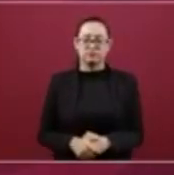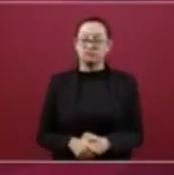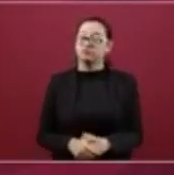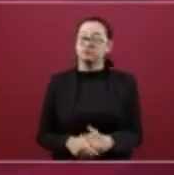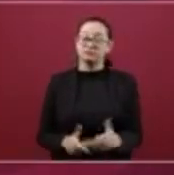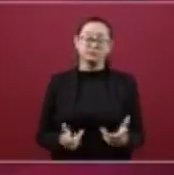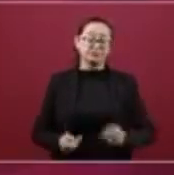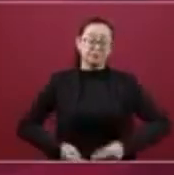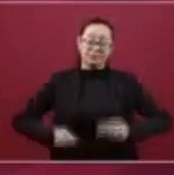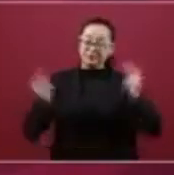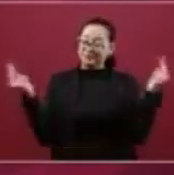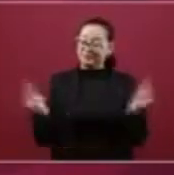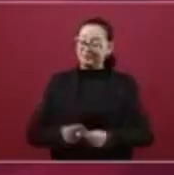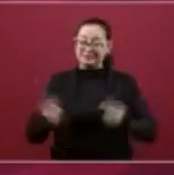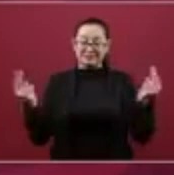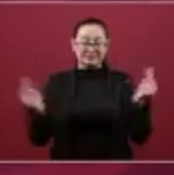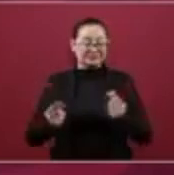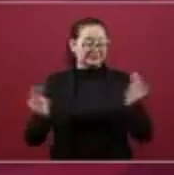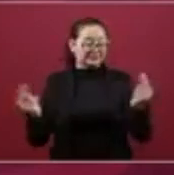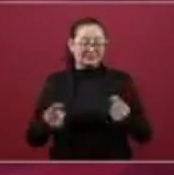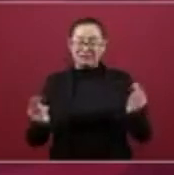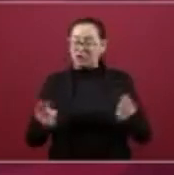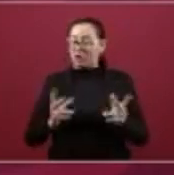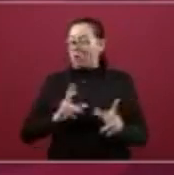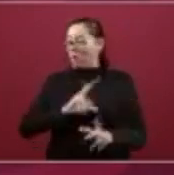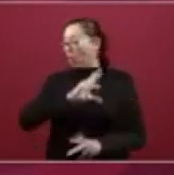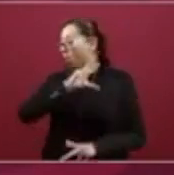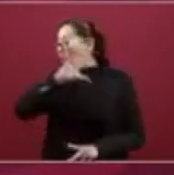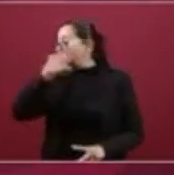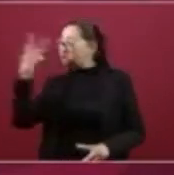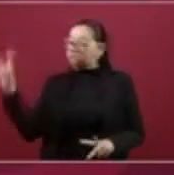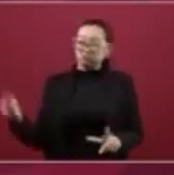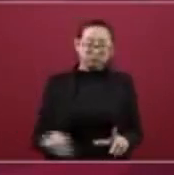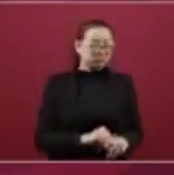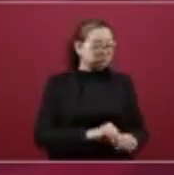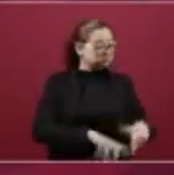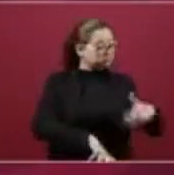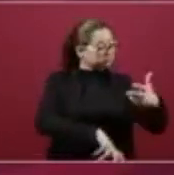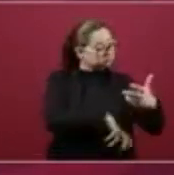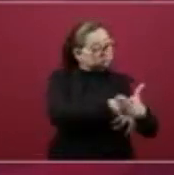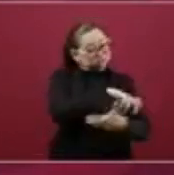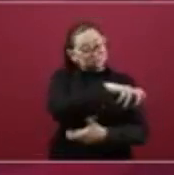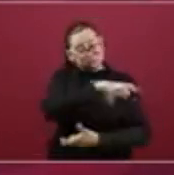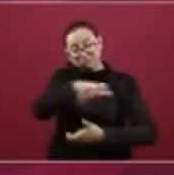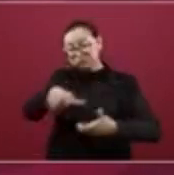tiradero, el desbarajuste que dejaron